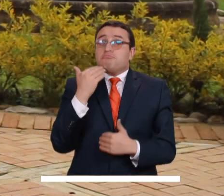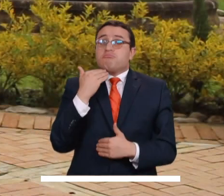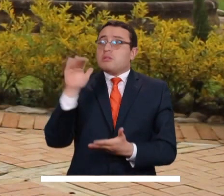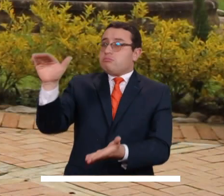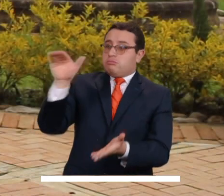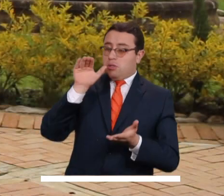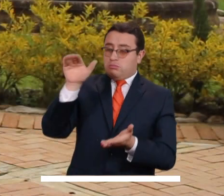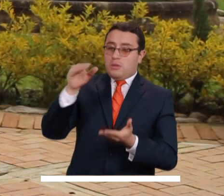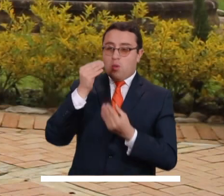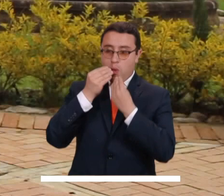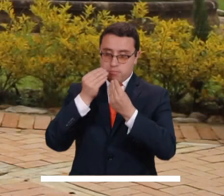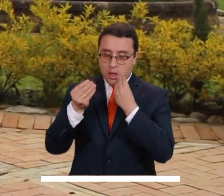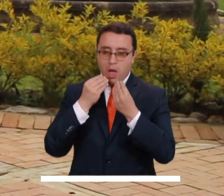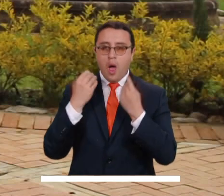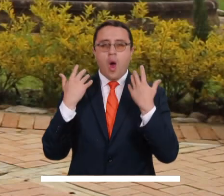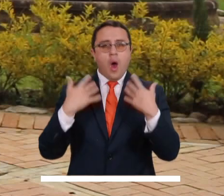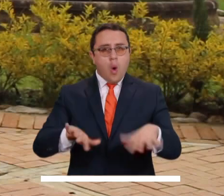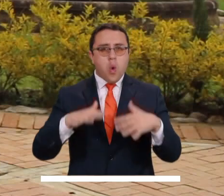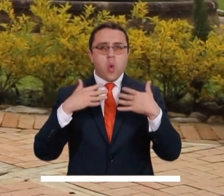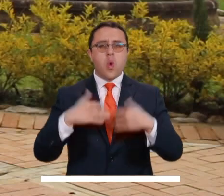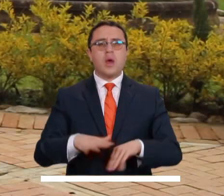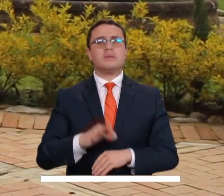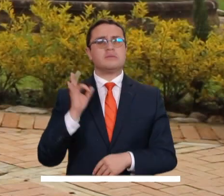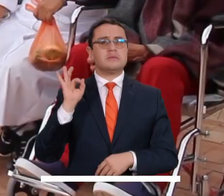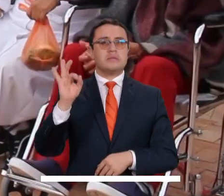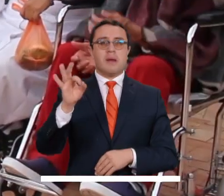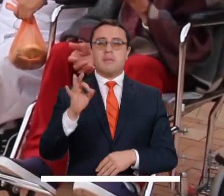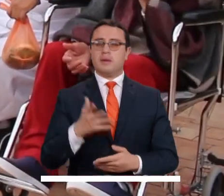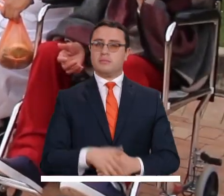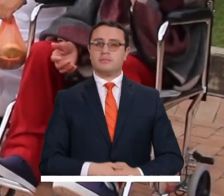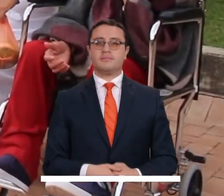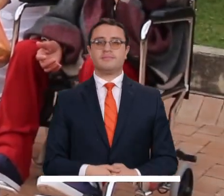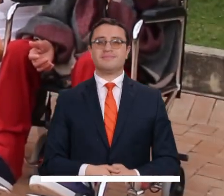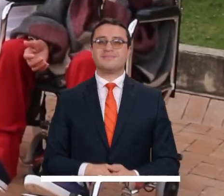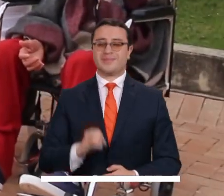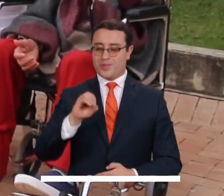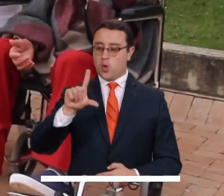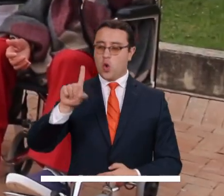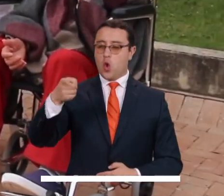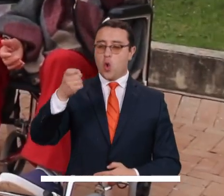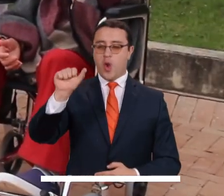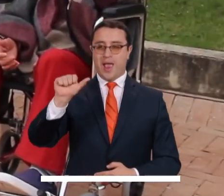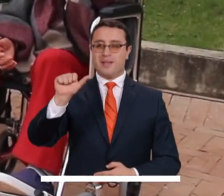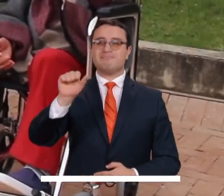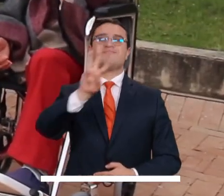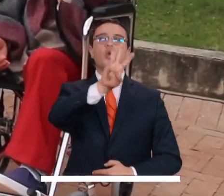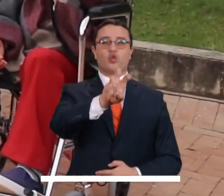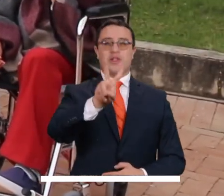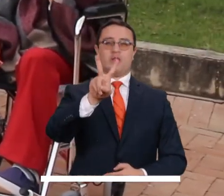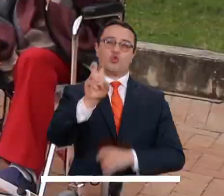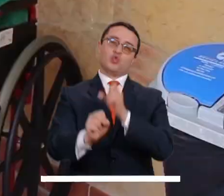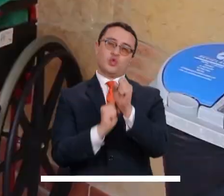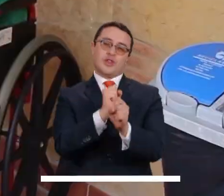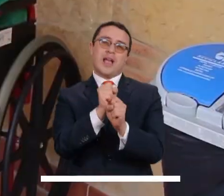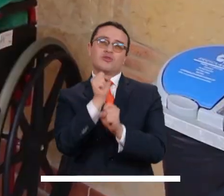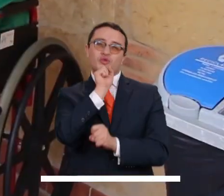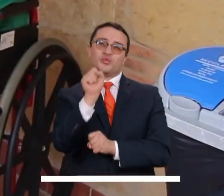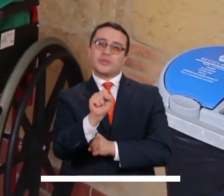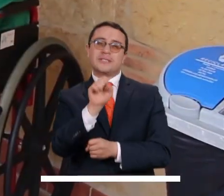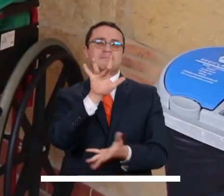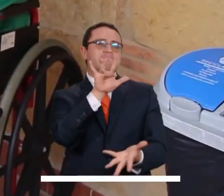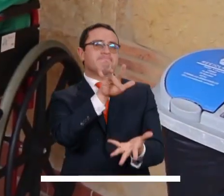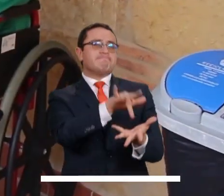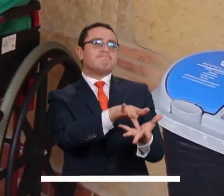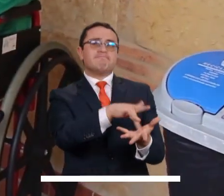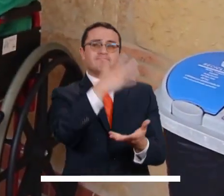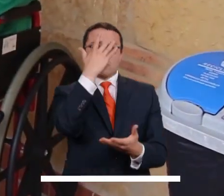nunca faltó que ningún abuelo se acostara sin comer. Olga Garavito tiene 82 años y llegó al albergue